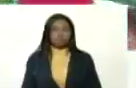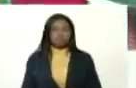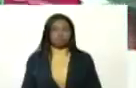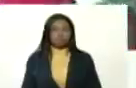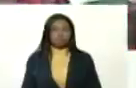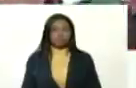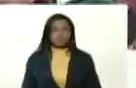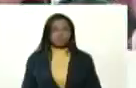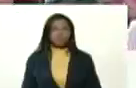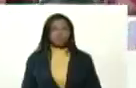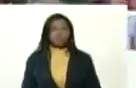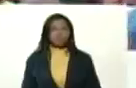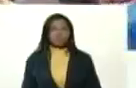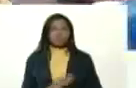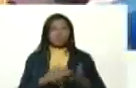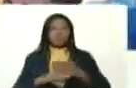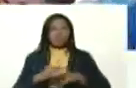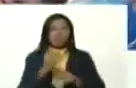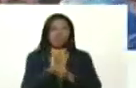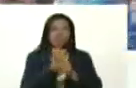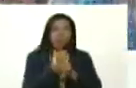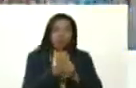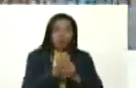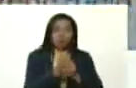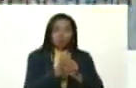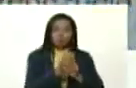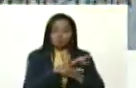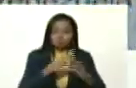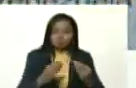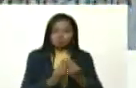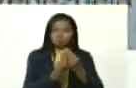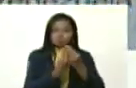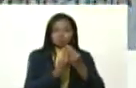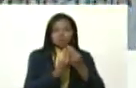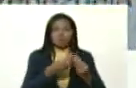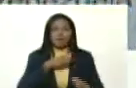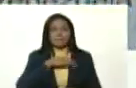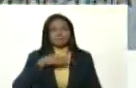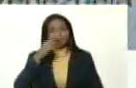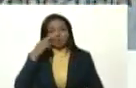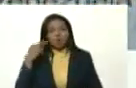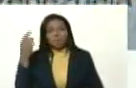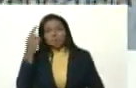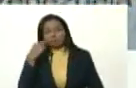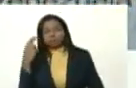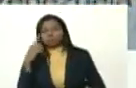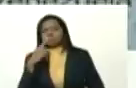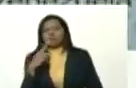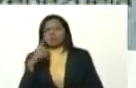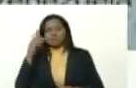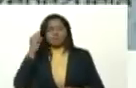Vamos a trabajar en la misión Robinson, Rivas, Sucre.